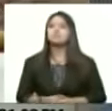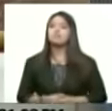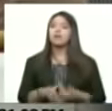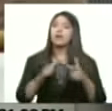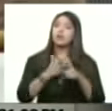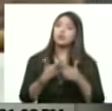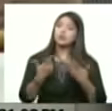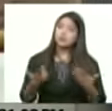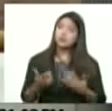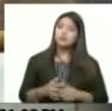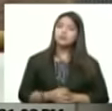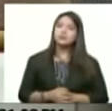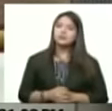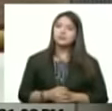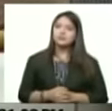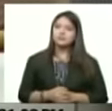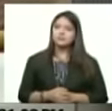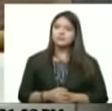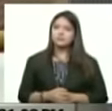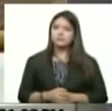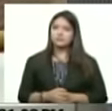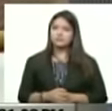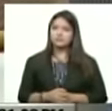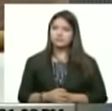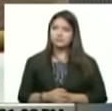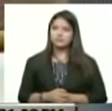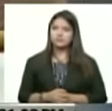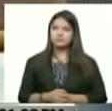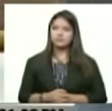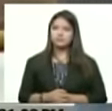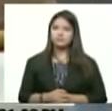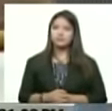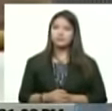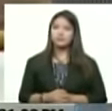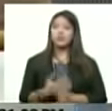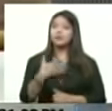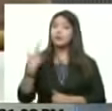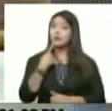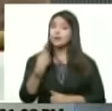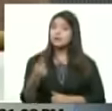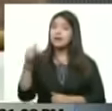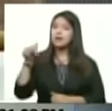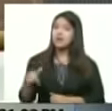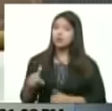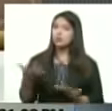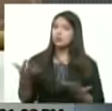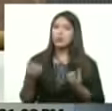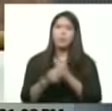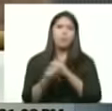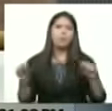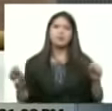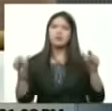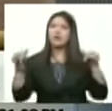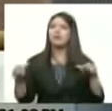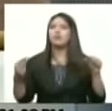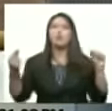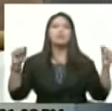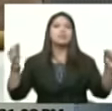Entonces, lo otro que quería comentarle, presidente, es que esto no puede ser un espacio de